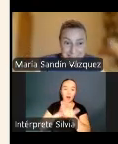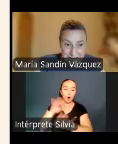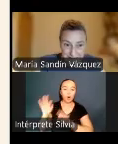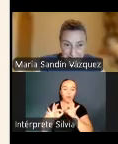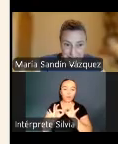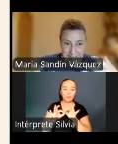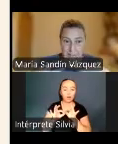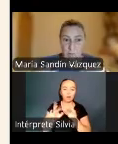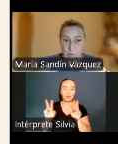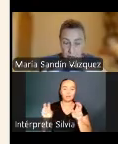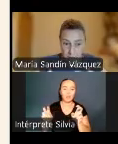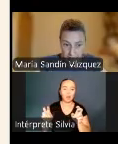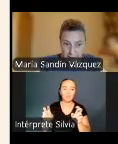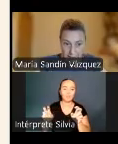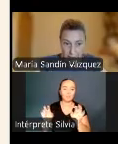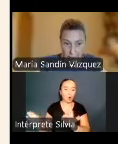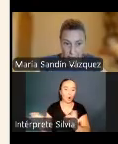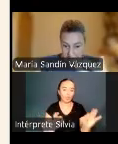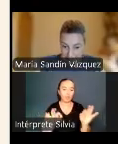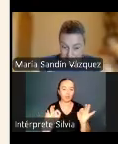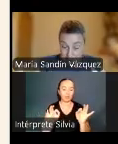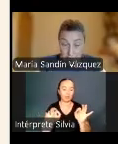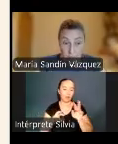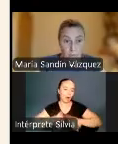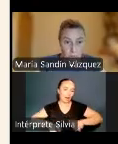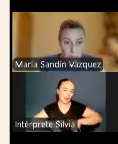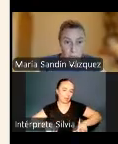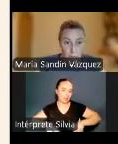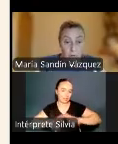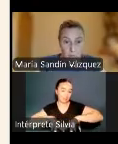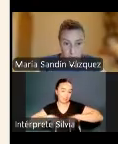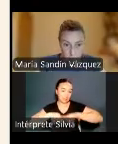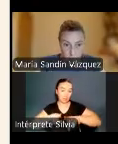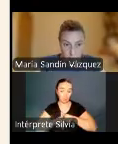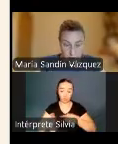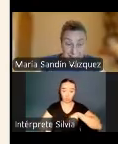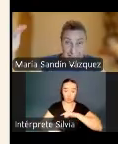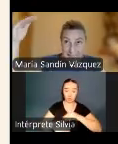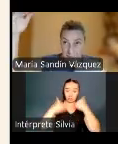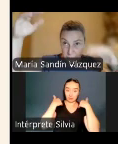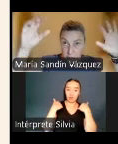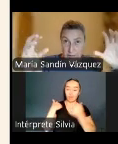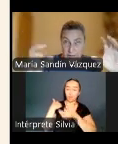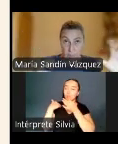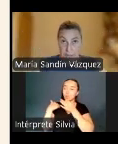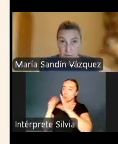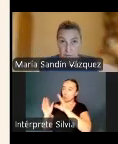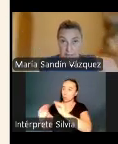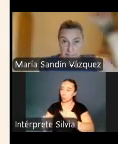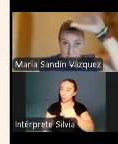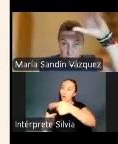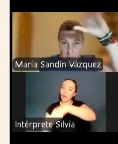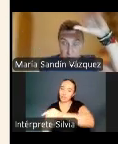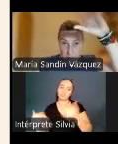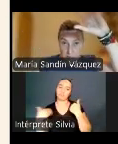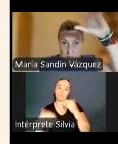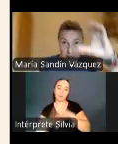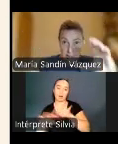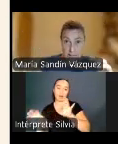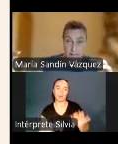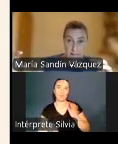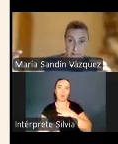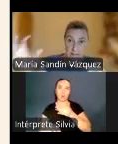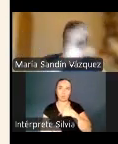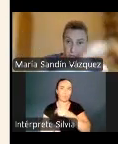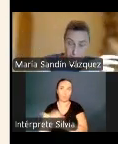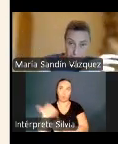el análisis que estamos nosotras gestionando con todos sus discursos. O sea, ellas fueron las que dijeron, para nosotras esto es más